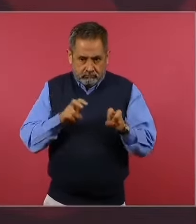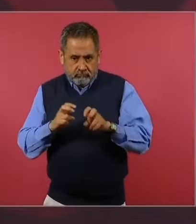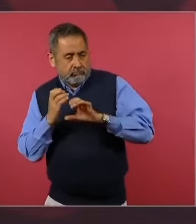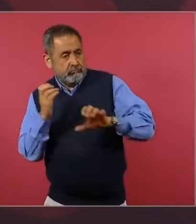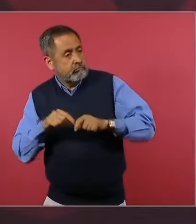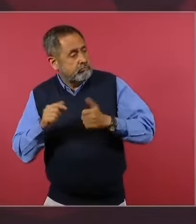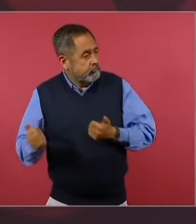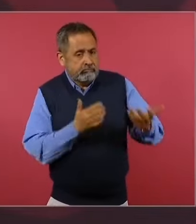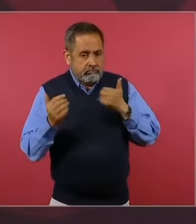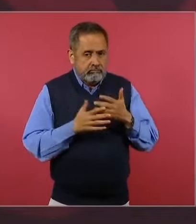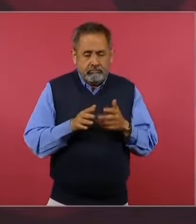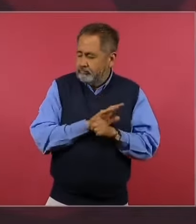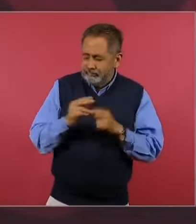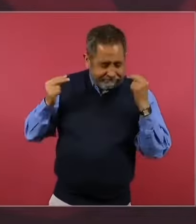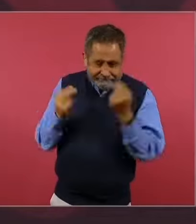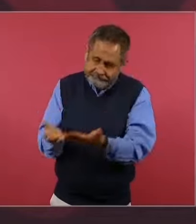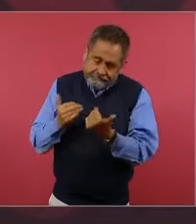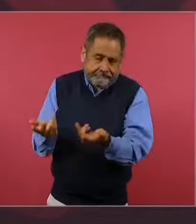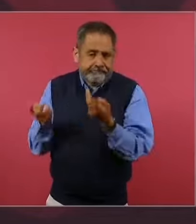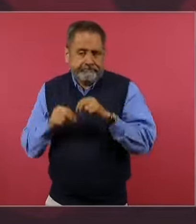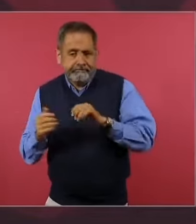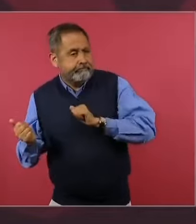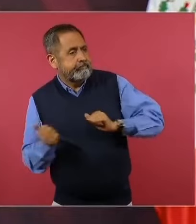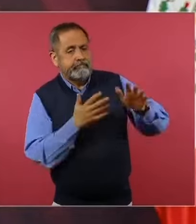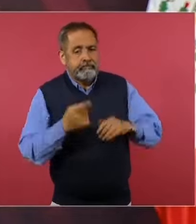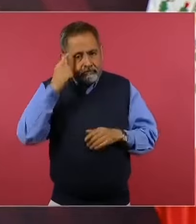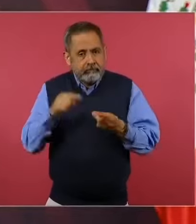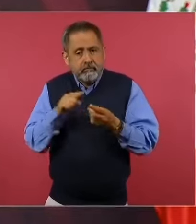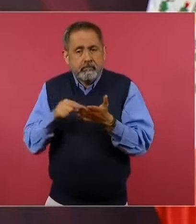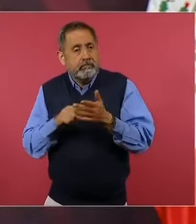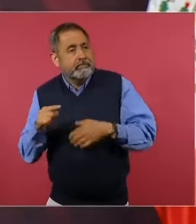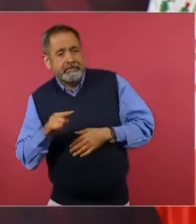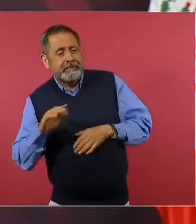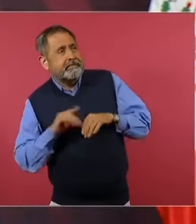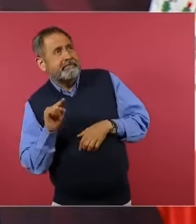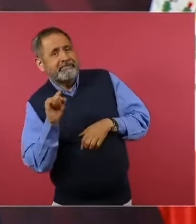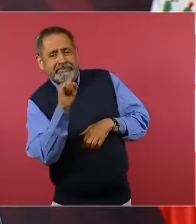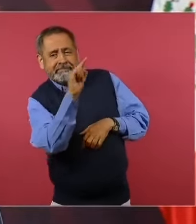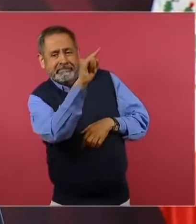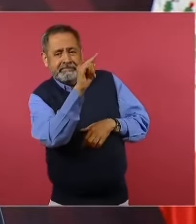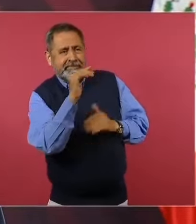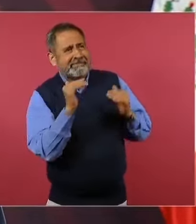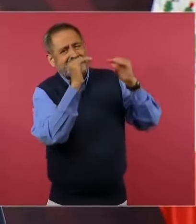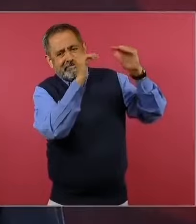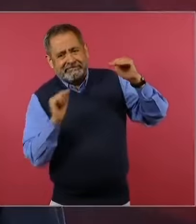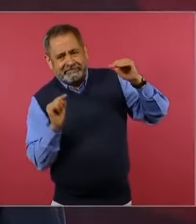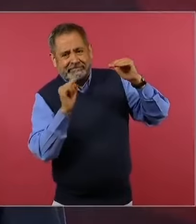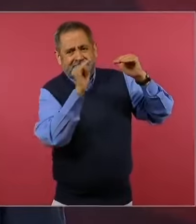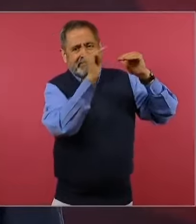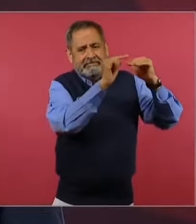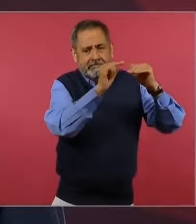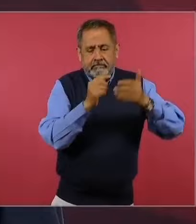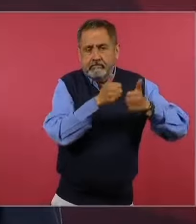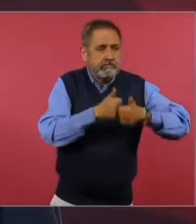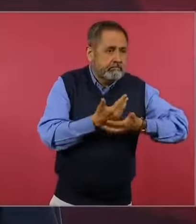tener todo lo que se requiere y vamos a buscar las partes altas. Y también, por decisión